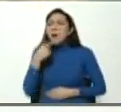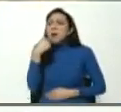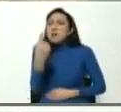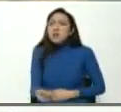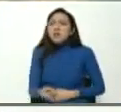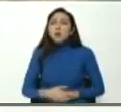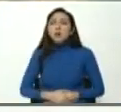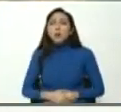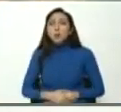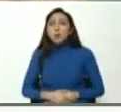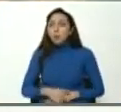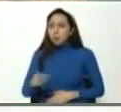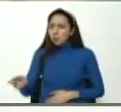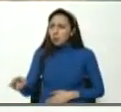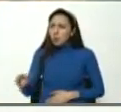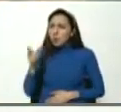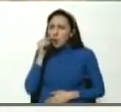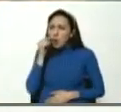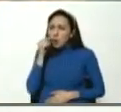nelson